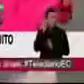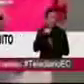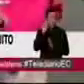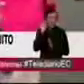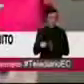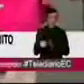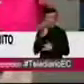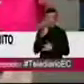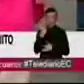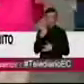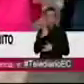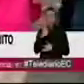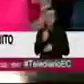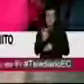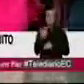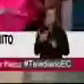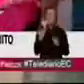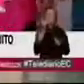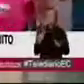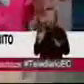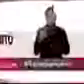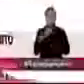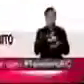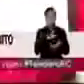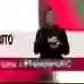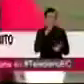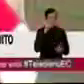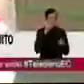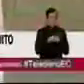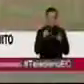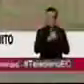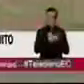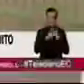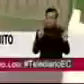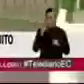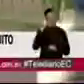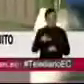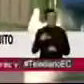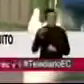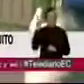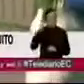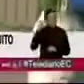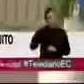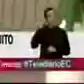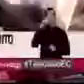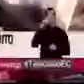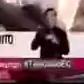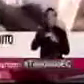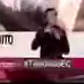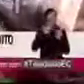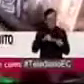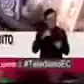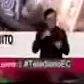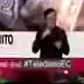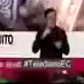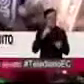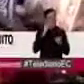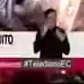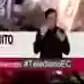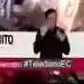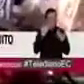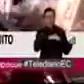Daniel Salcedo, rechazó los informes médicos y señaló que su defendido no estaba en condiciones de ir a Quito. Trasladándolo a Quito,